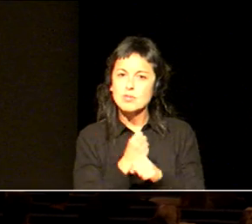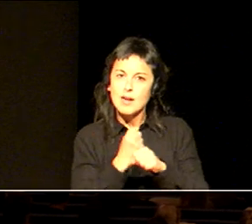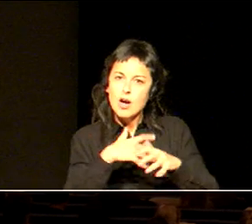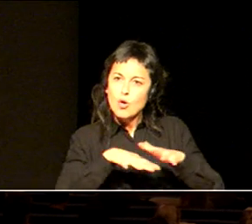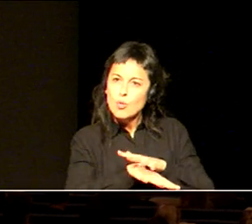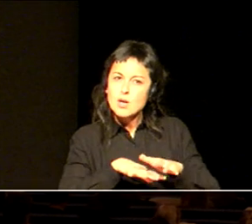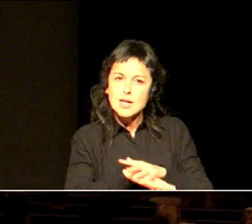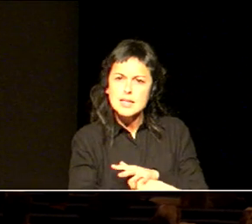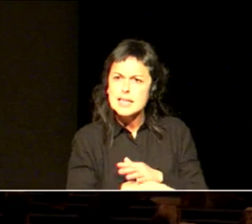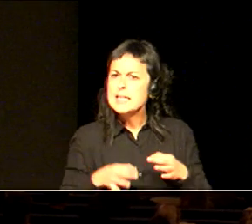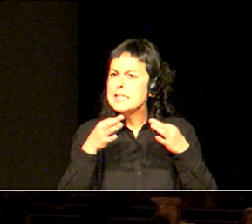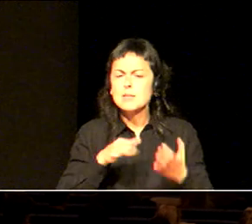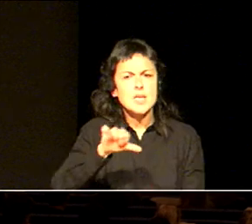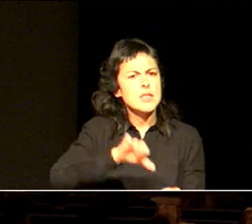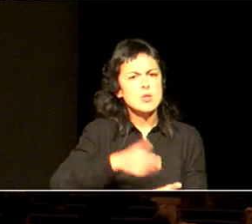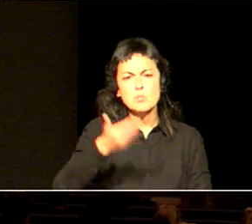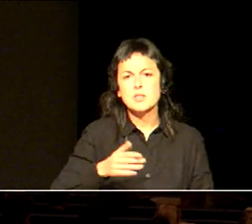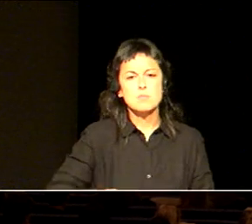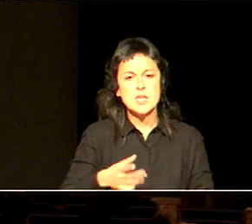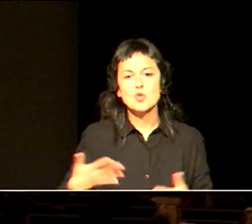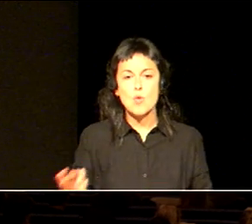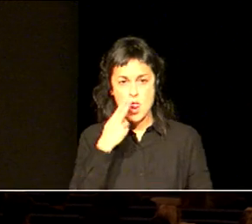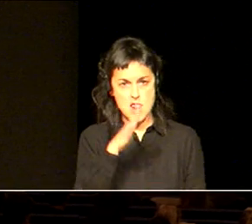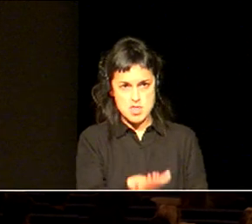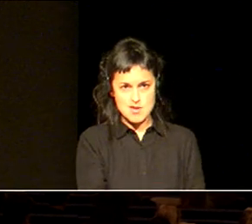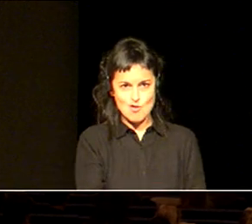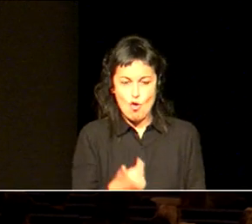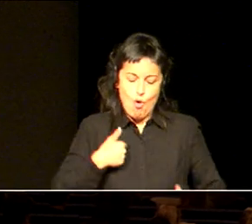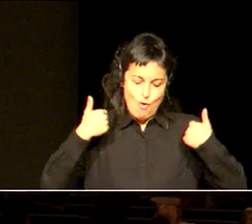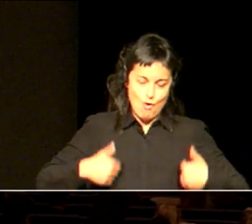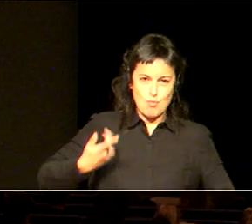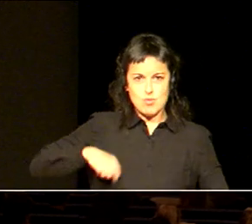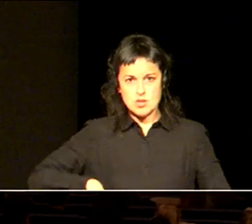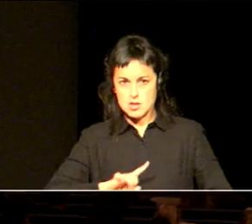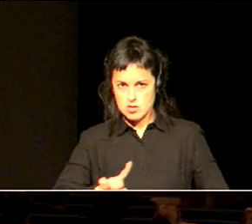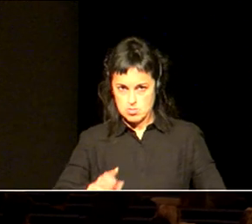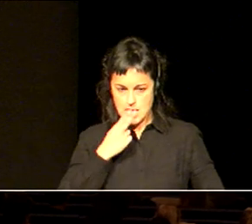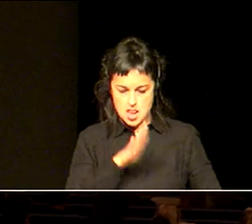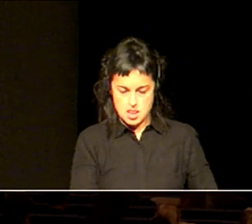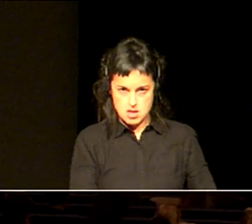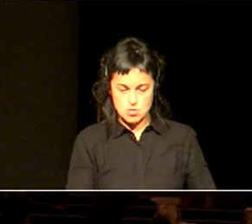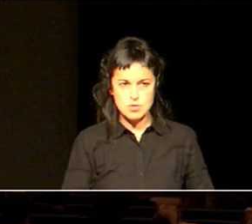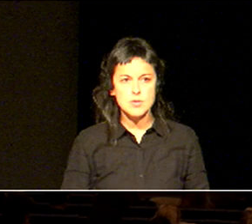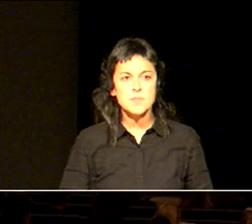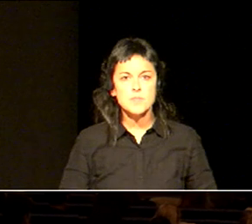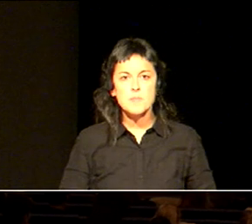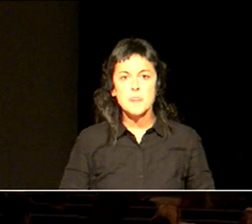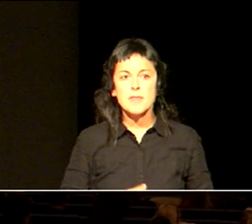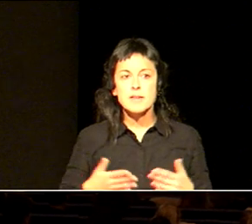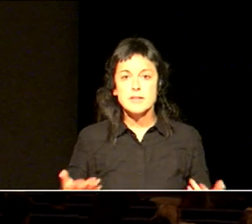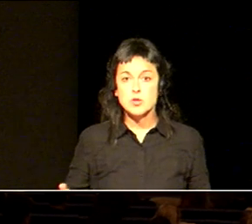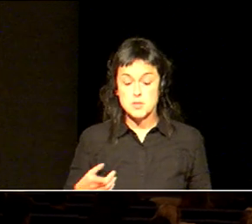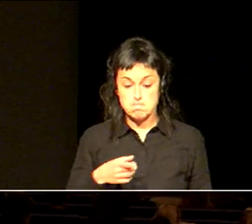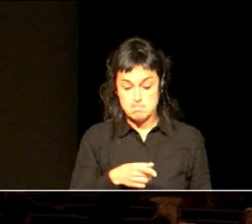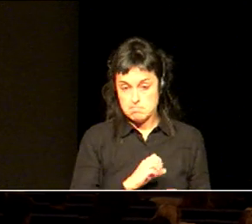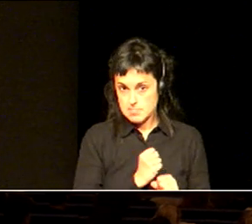mesa tiene que estar el niño o la niña, no los egos. Entonces, en ese trabajo,